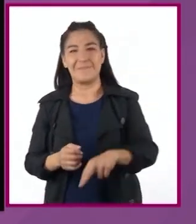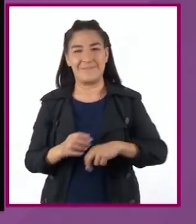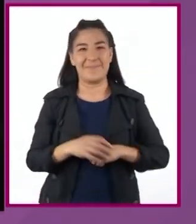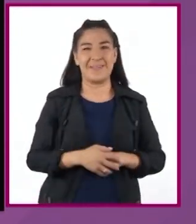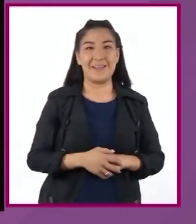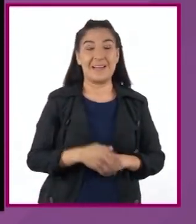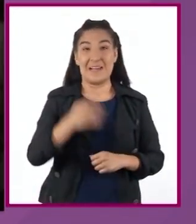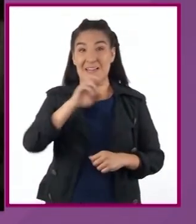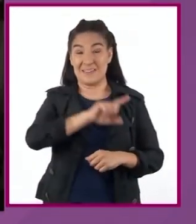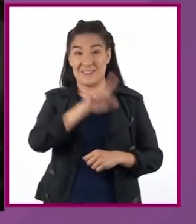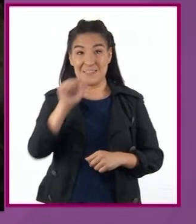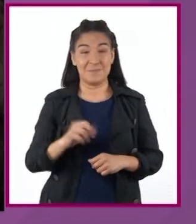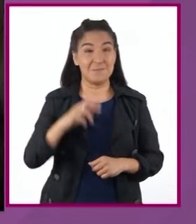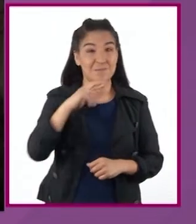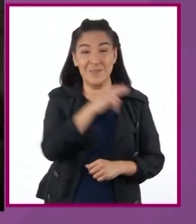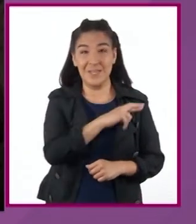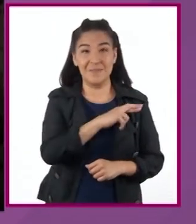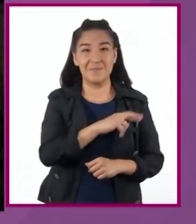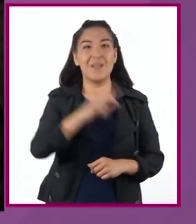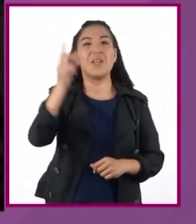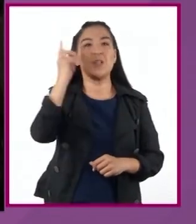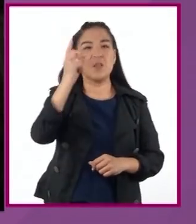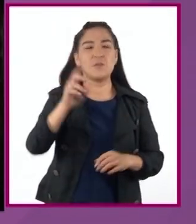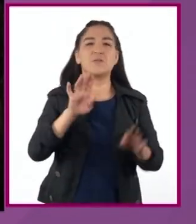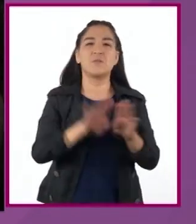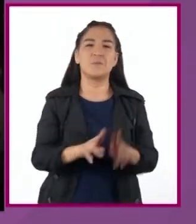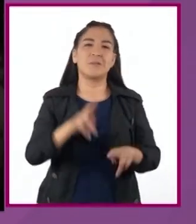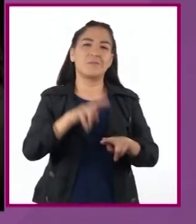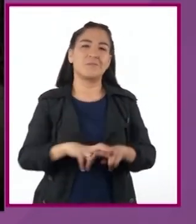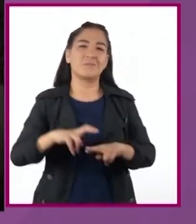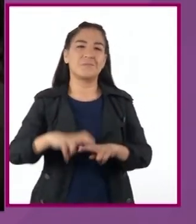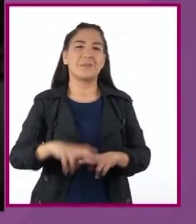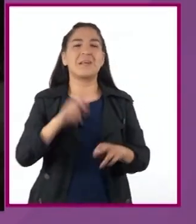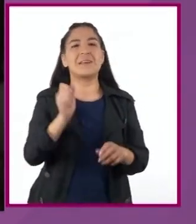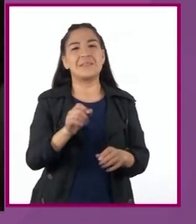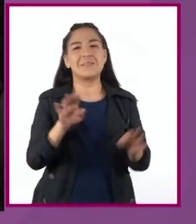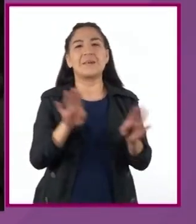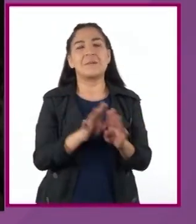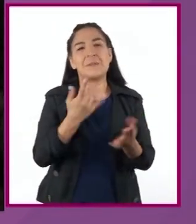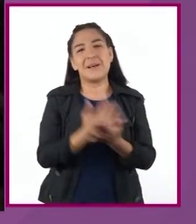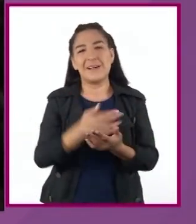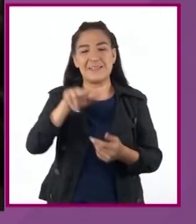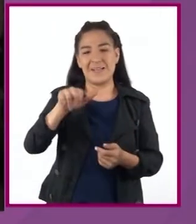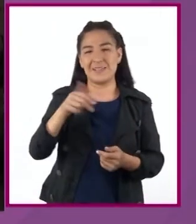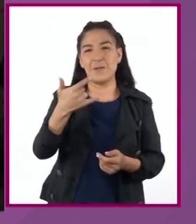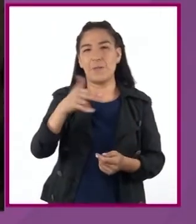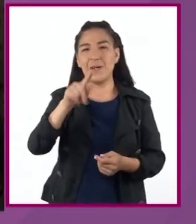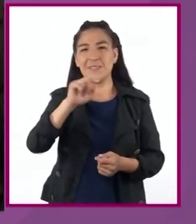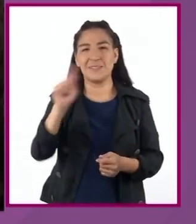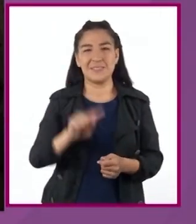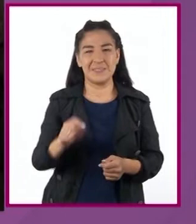Enseguida, los dioses se sentaron a esperar por dónde saldría Nanahuatzin convertido en sol.